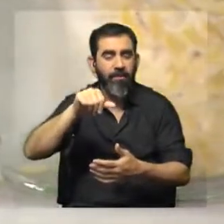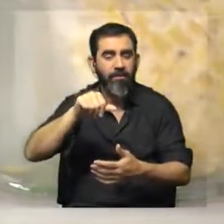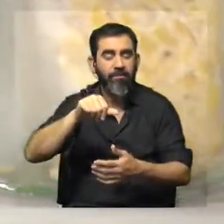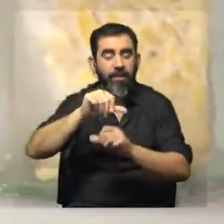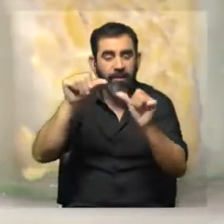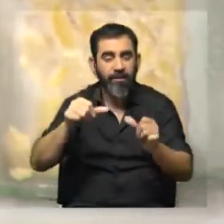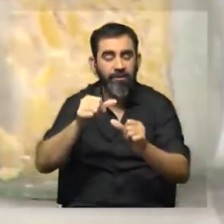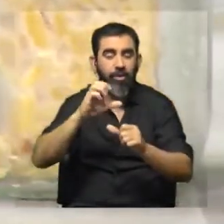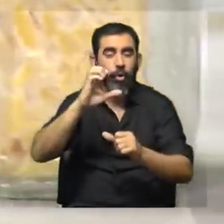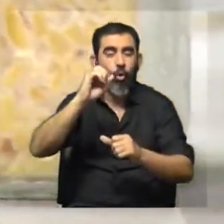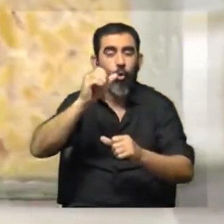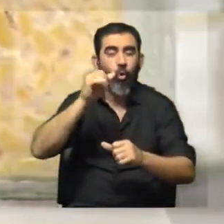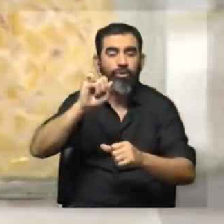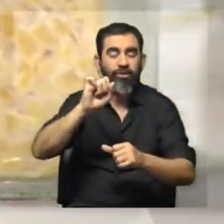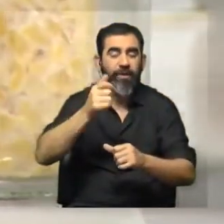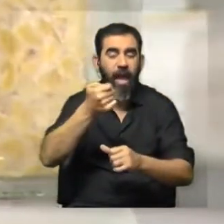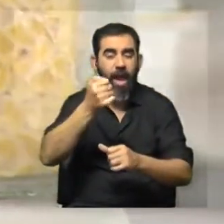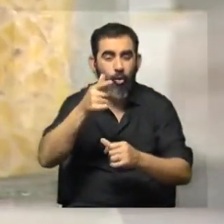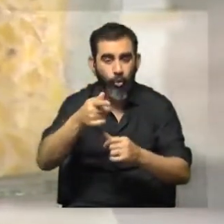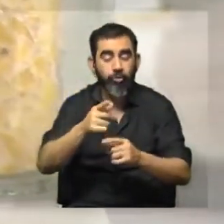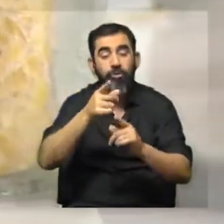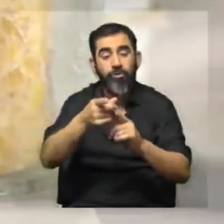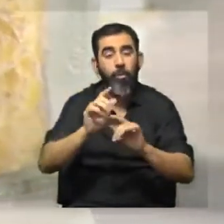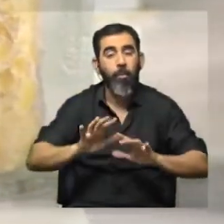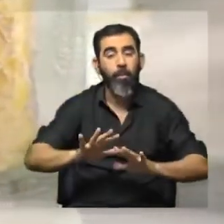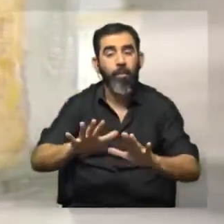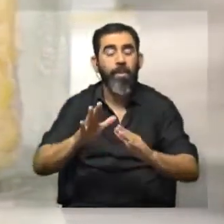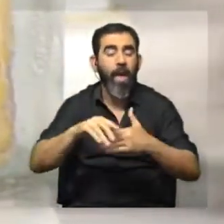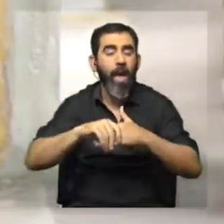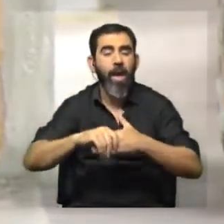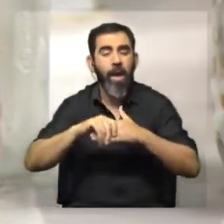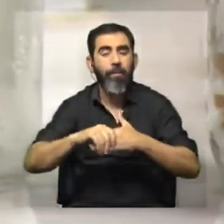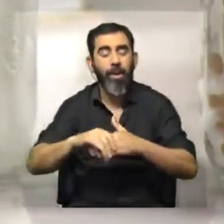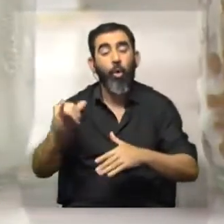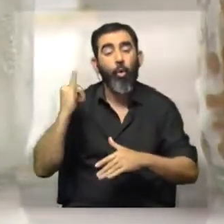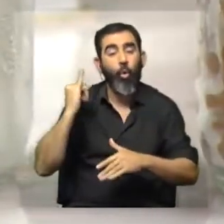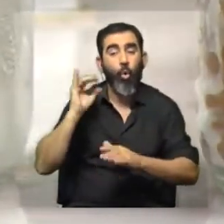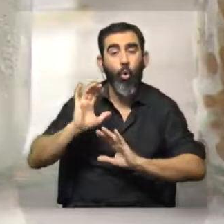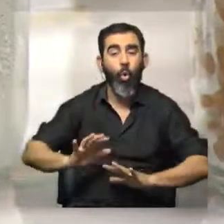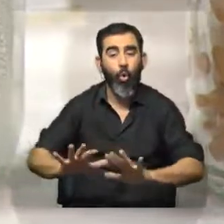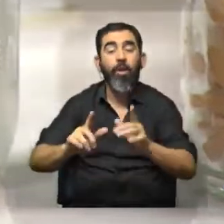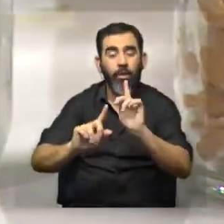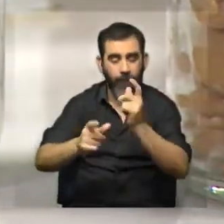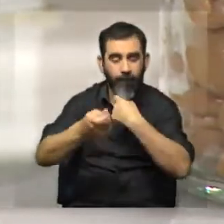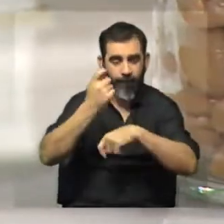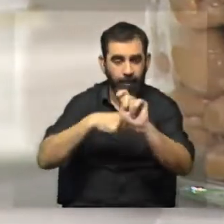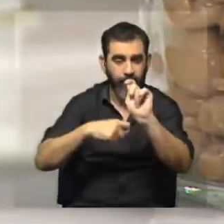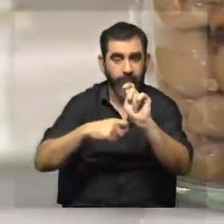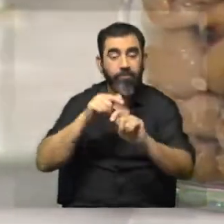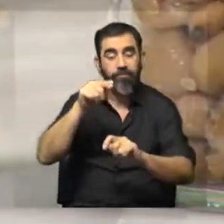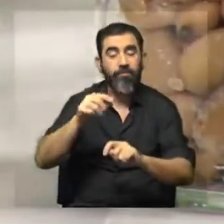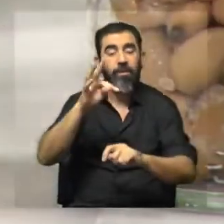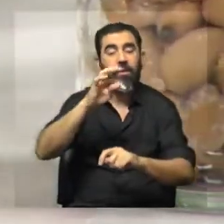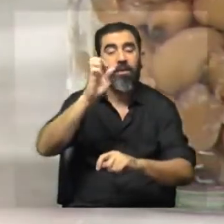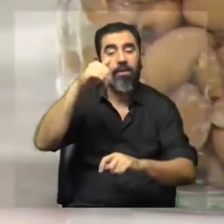que genera el koji, que es el arroz fermentado. Estos los prepara una amiga de Colonia, también los vende. Este es